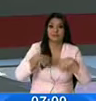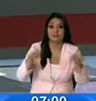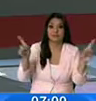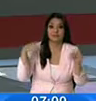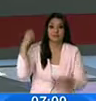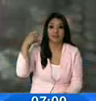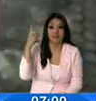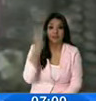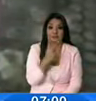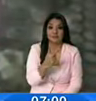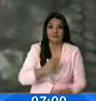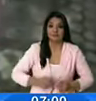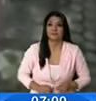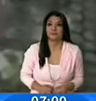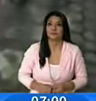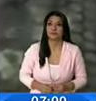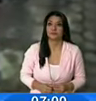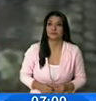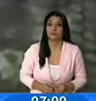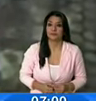Miremos.